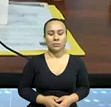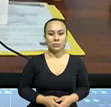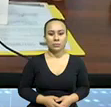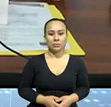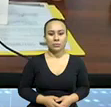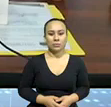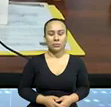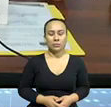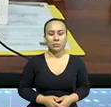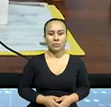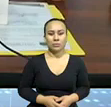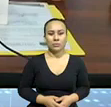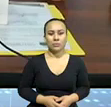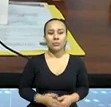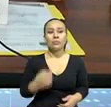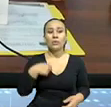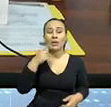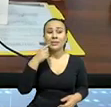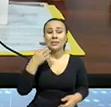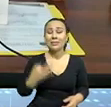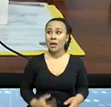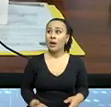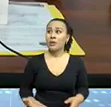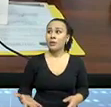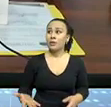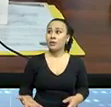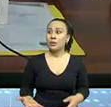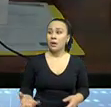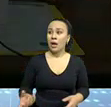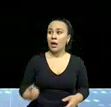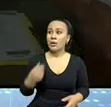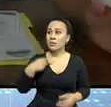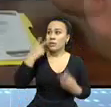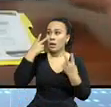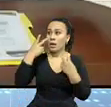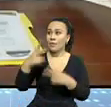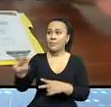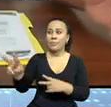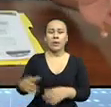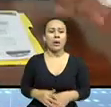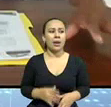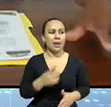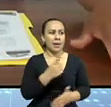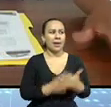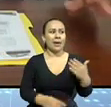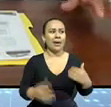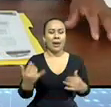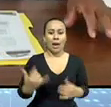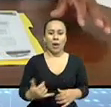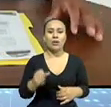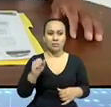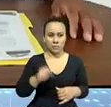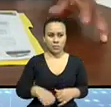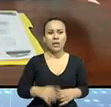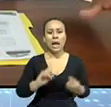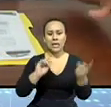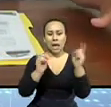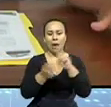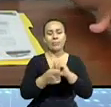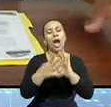reír usted. No te ríes. Estoy en serio ahí viendo que... Es la que sabemos, digo. Me quedo absorto de lo que dice este tipo. No, entonces, ahora sí ya vamos a cambiar